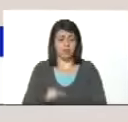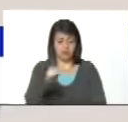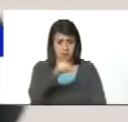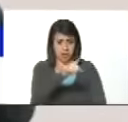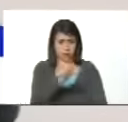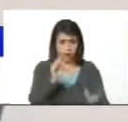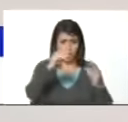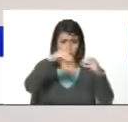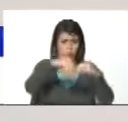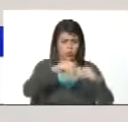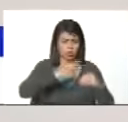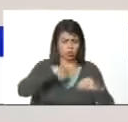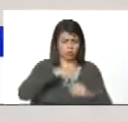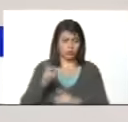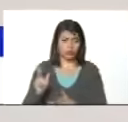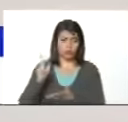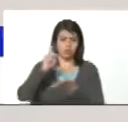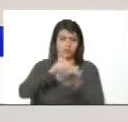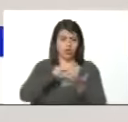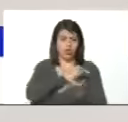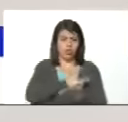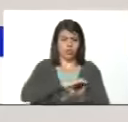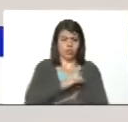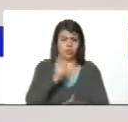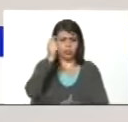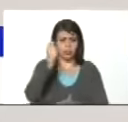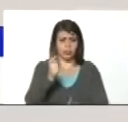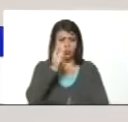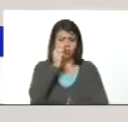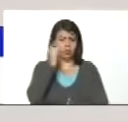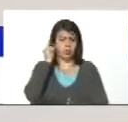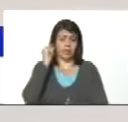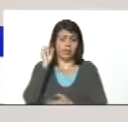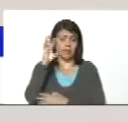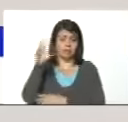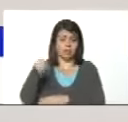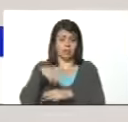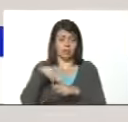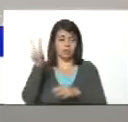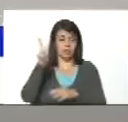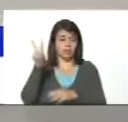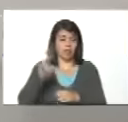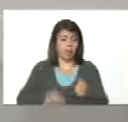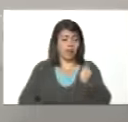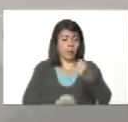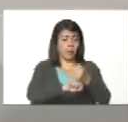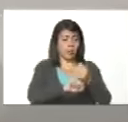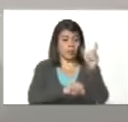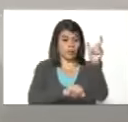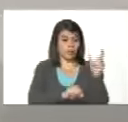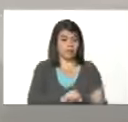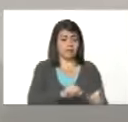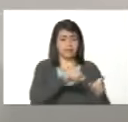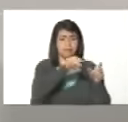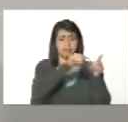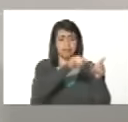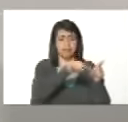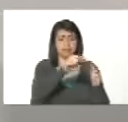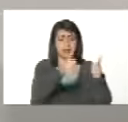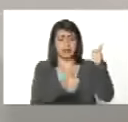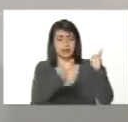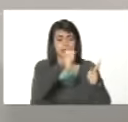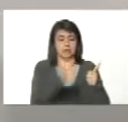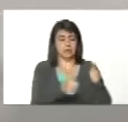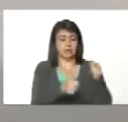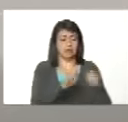de acuerdo que nosotros mandáramos una comisión de diputados y diputadas de la Asamblea Nacional de Venezuela a apoyar la candidatura tal